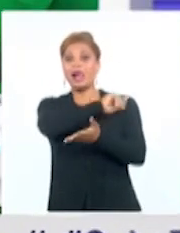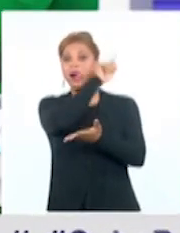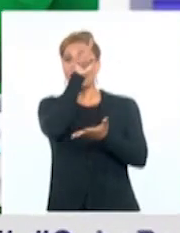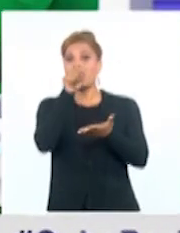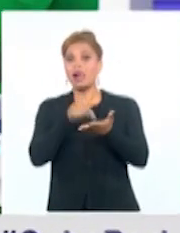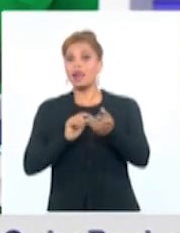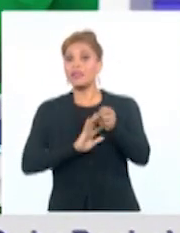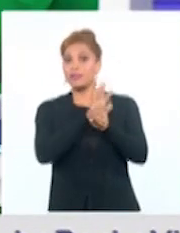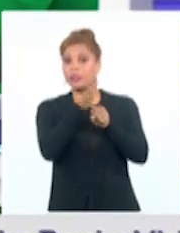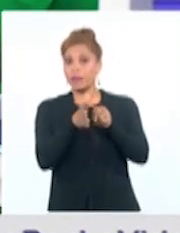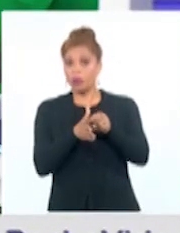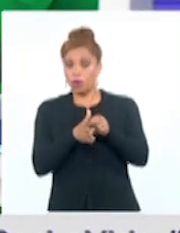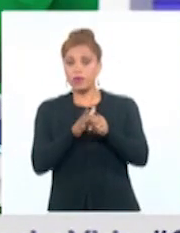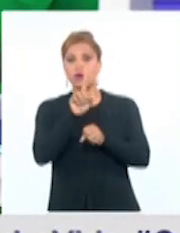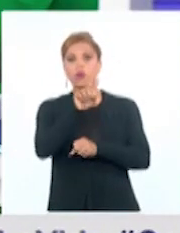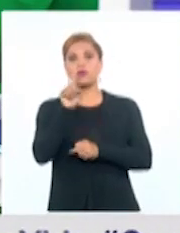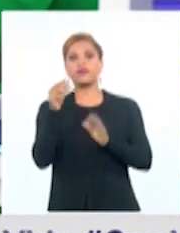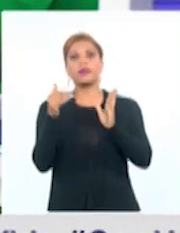pandemia,